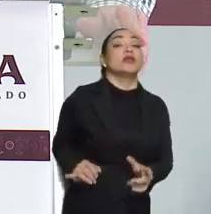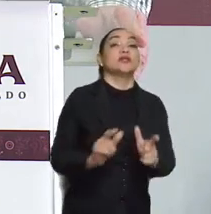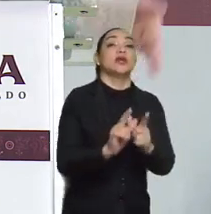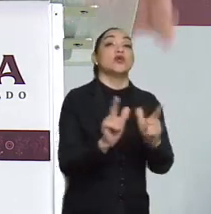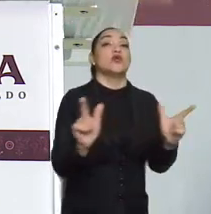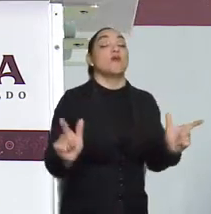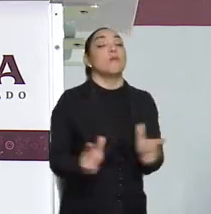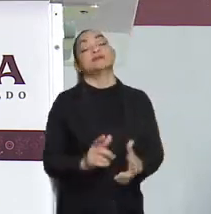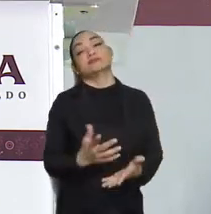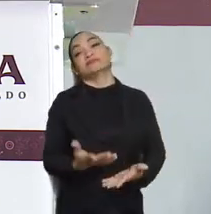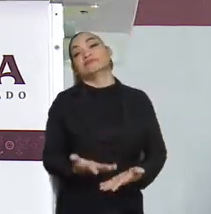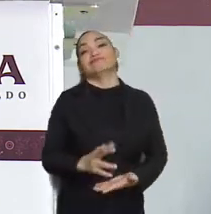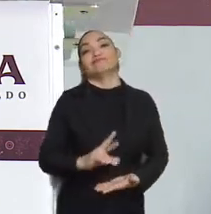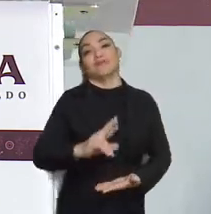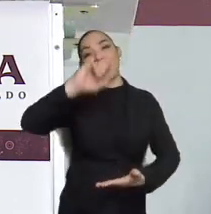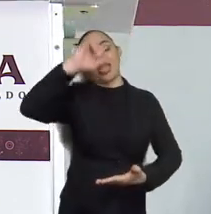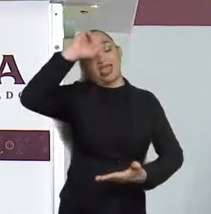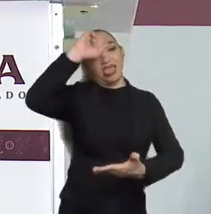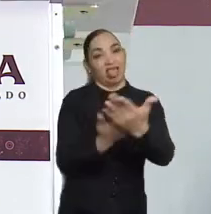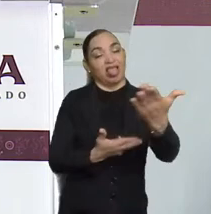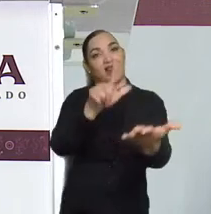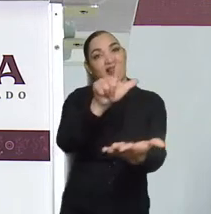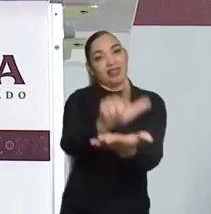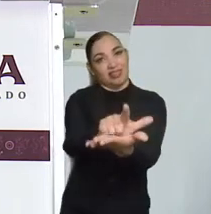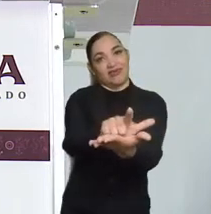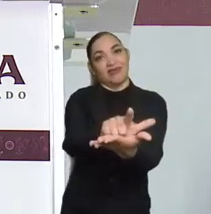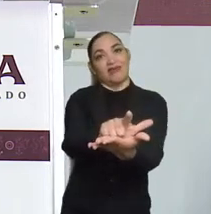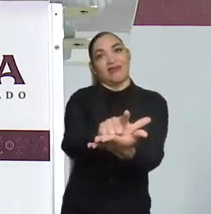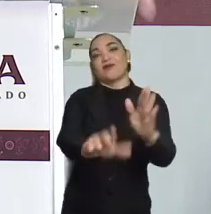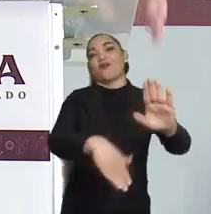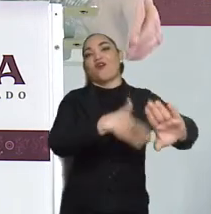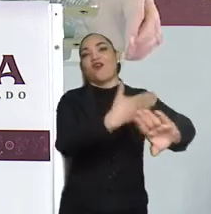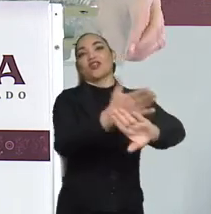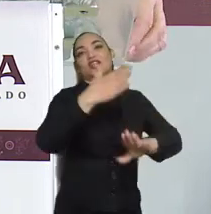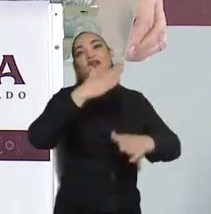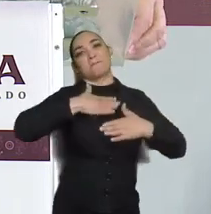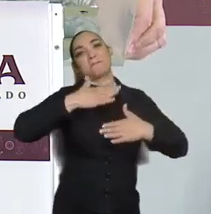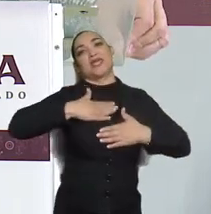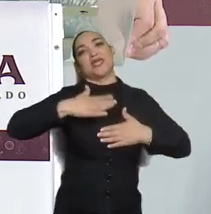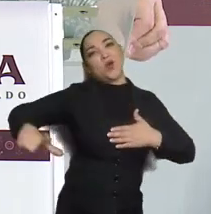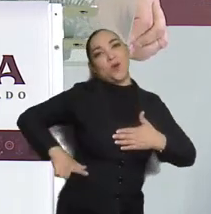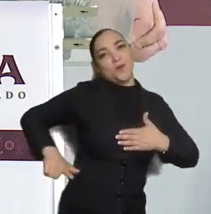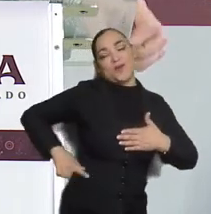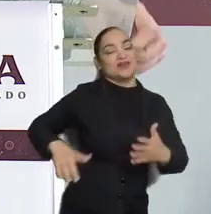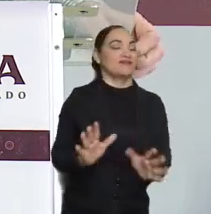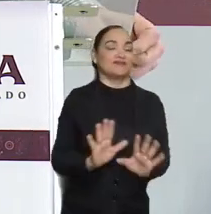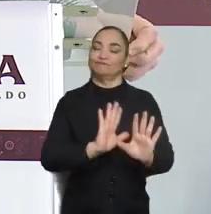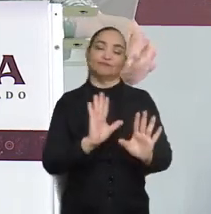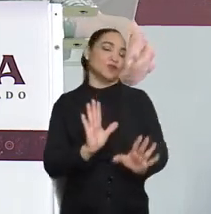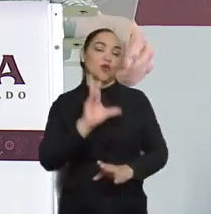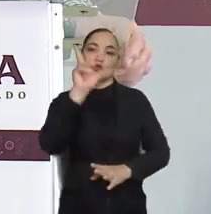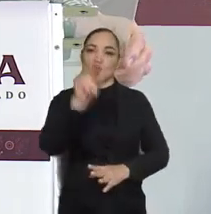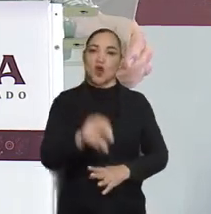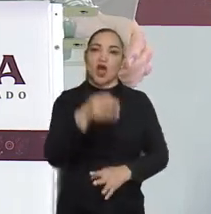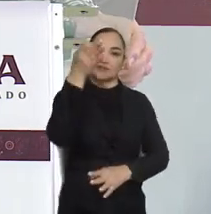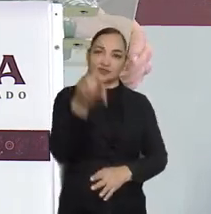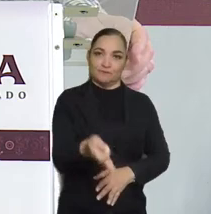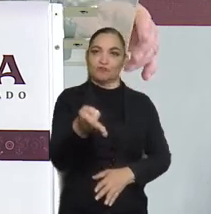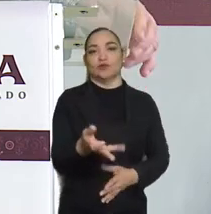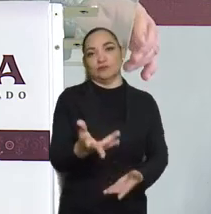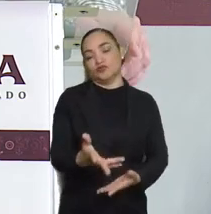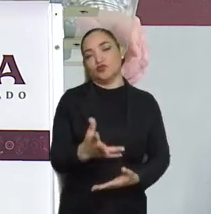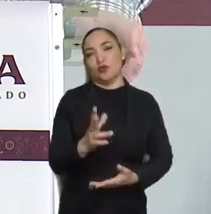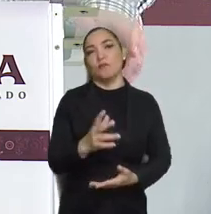cometer error en nombre de mi gobierno. Y en eso no lo vamos a permitir, y eso es lo que hacemos. Entonces yo he tomado medidas para